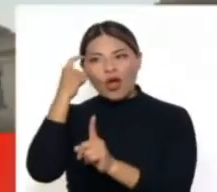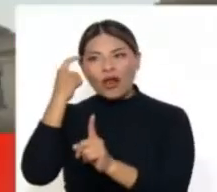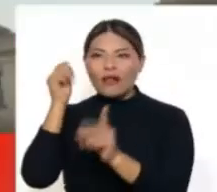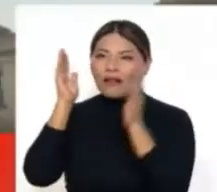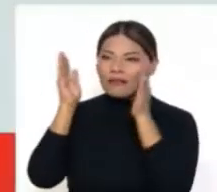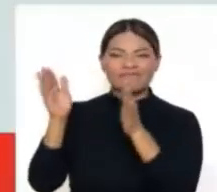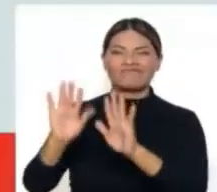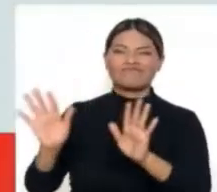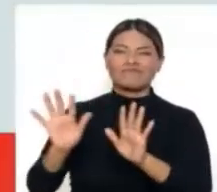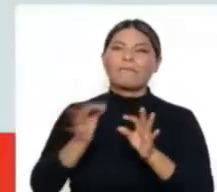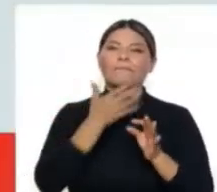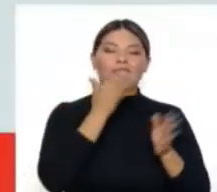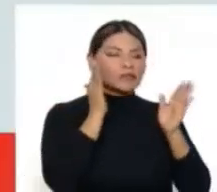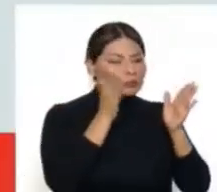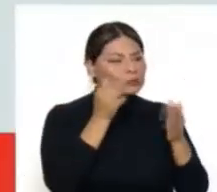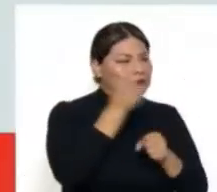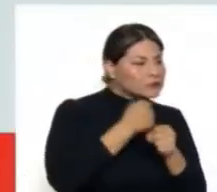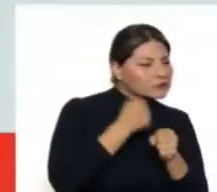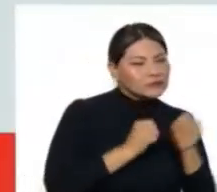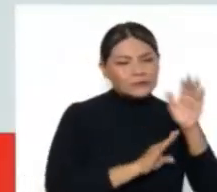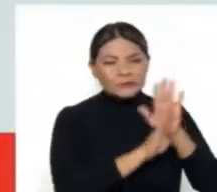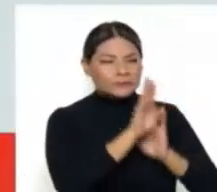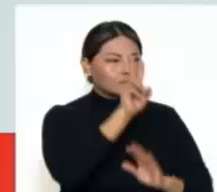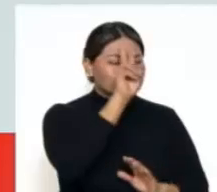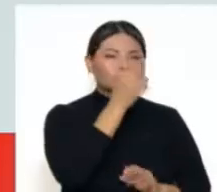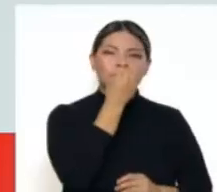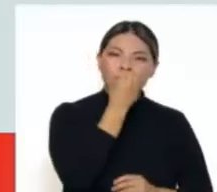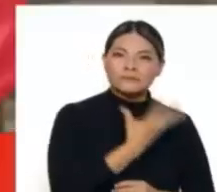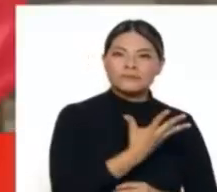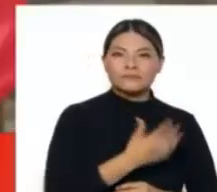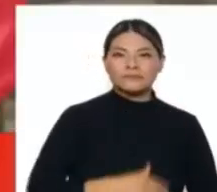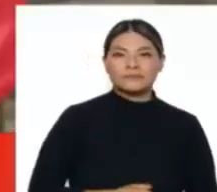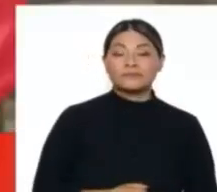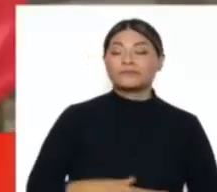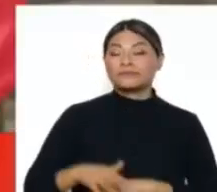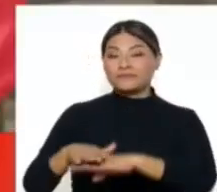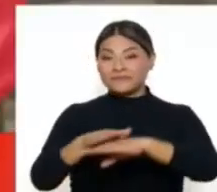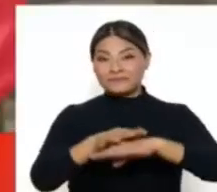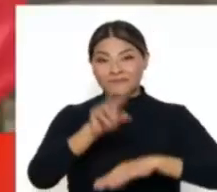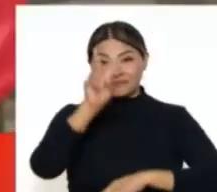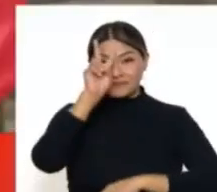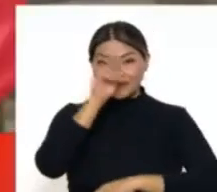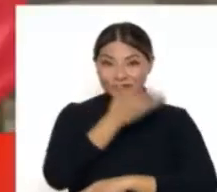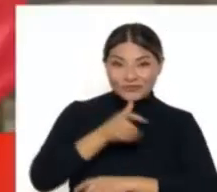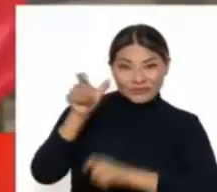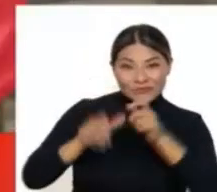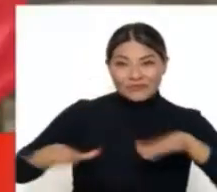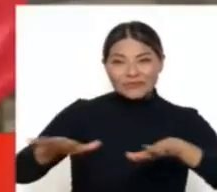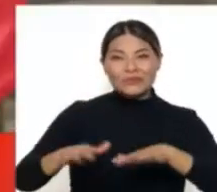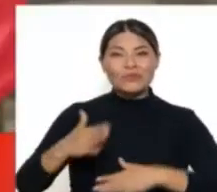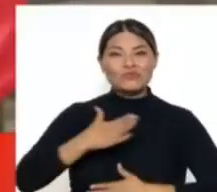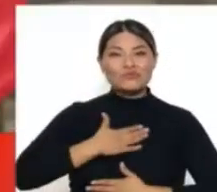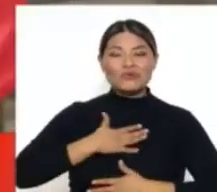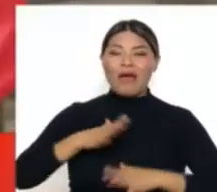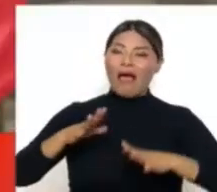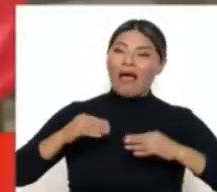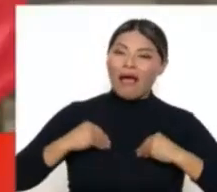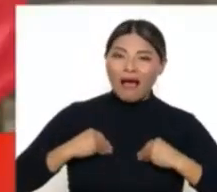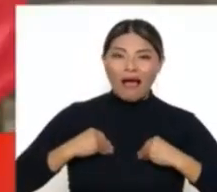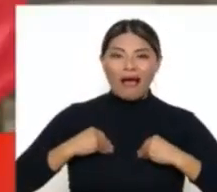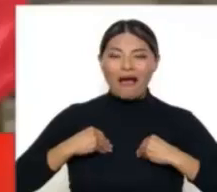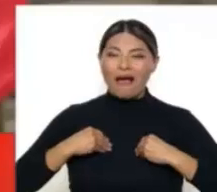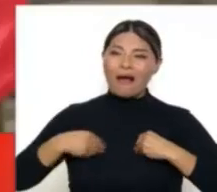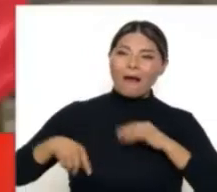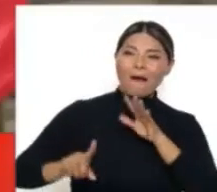por el bienestar de la nación. Al pueblo peruano, le digo, no cederemos al